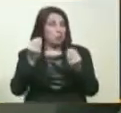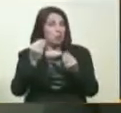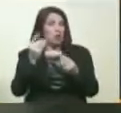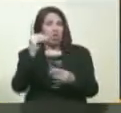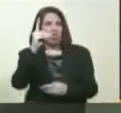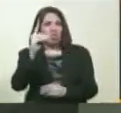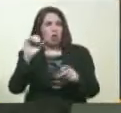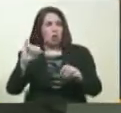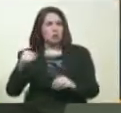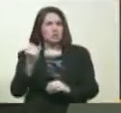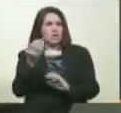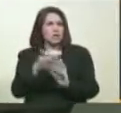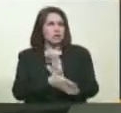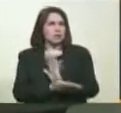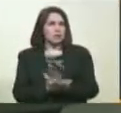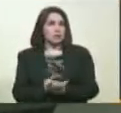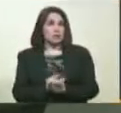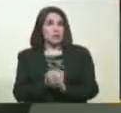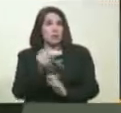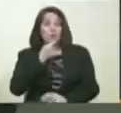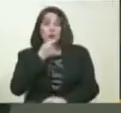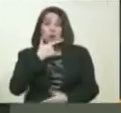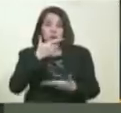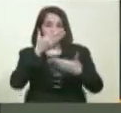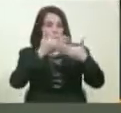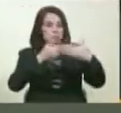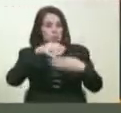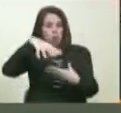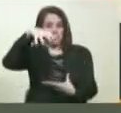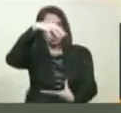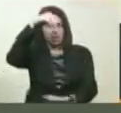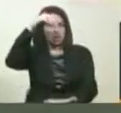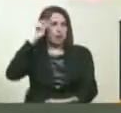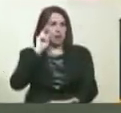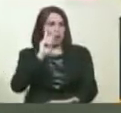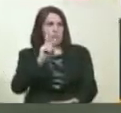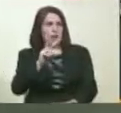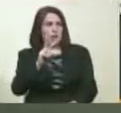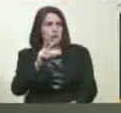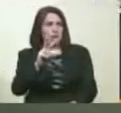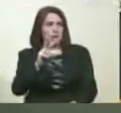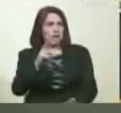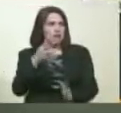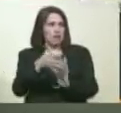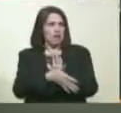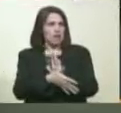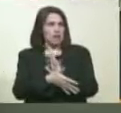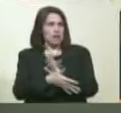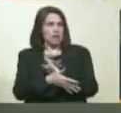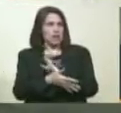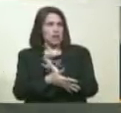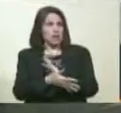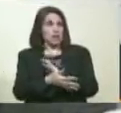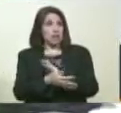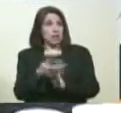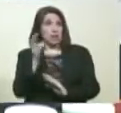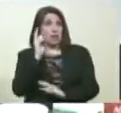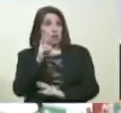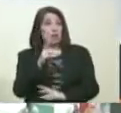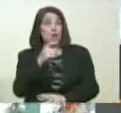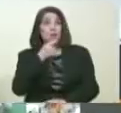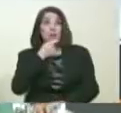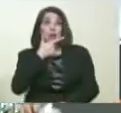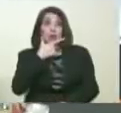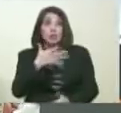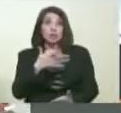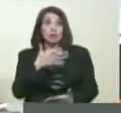Ponche Don José. Bonita la presentación, ¿verdad? Sí. No hablo del contenido. Son empresas solo de la nacionales, presentación. Presidente. Todas son todo,